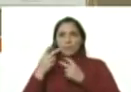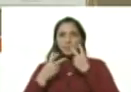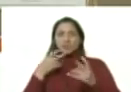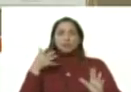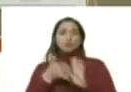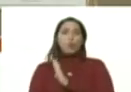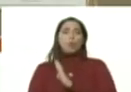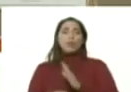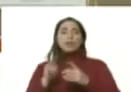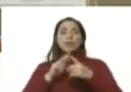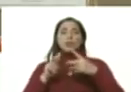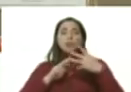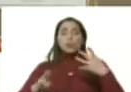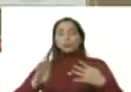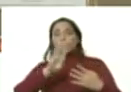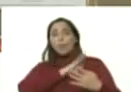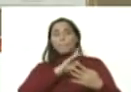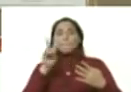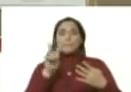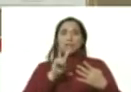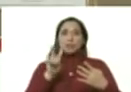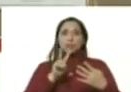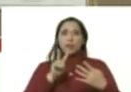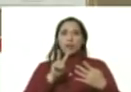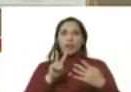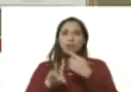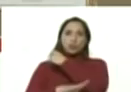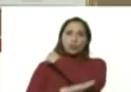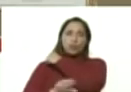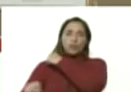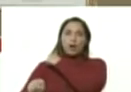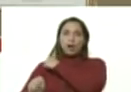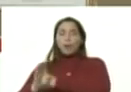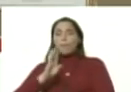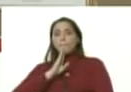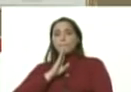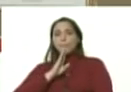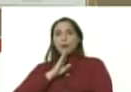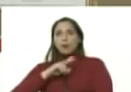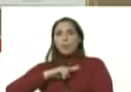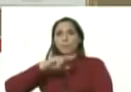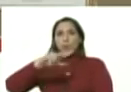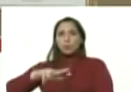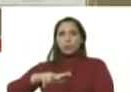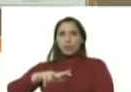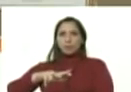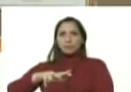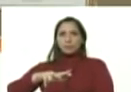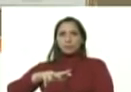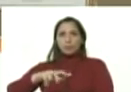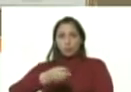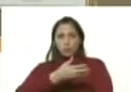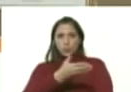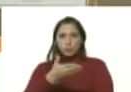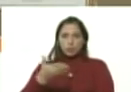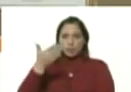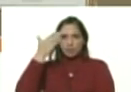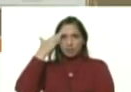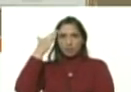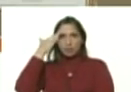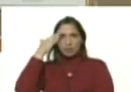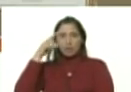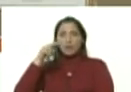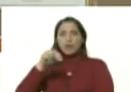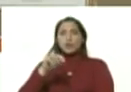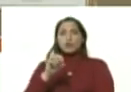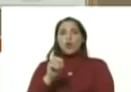recursos del Estado venezolano retenidos en una entidad bancaria de Portugal, que como todos ustedes saben se llama Novo